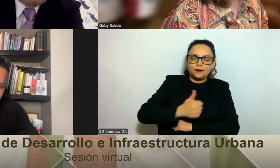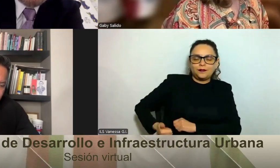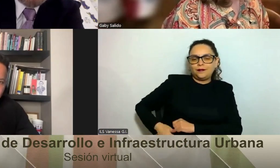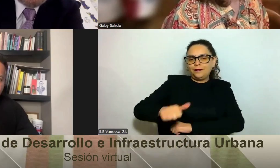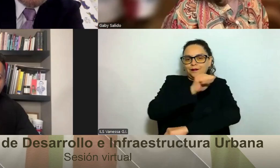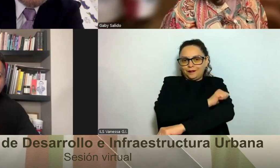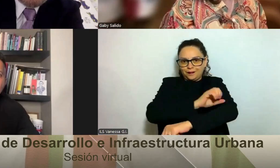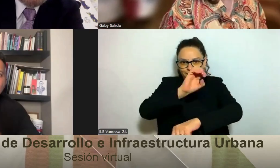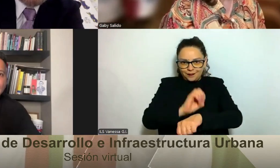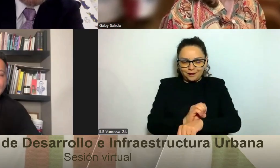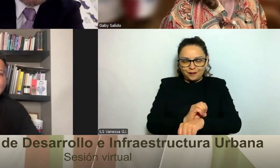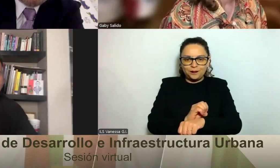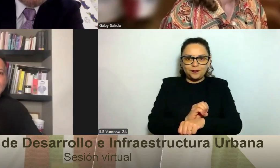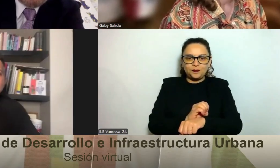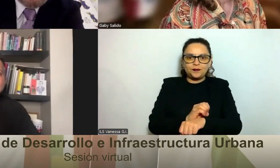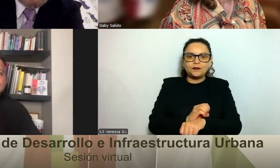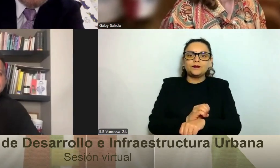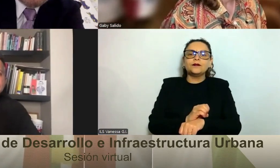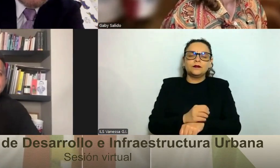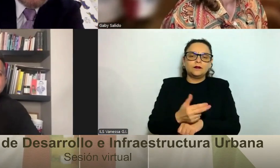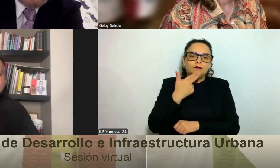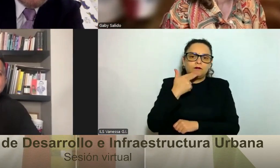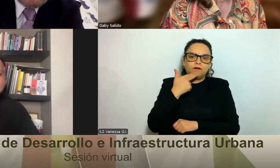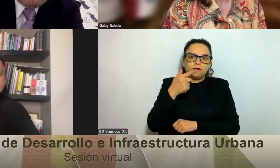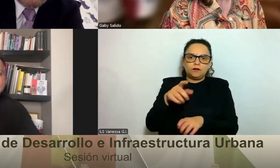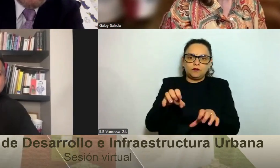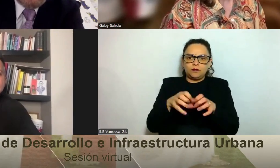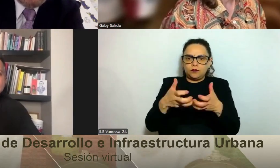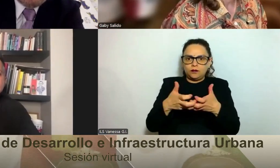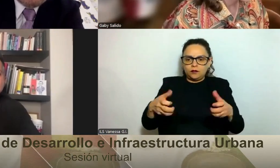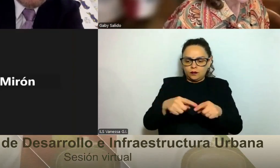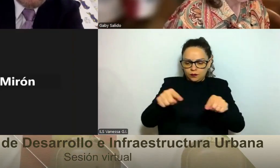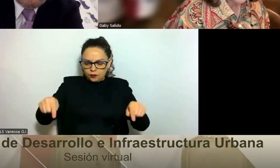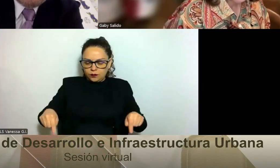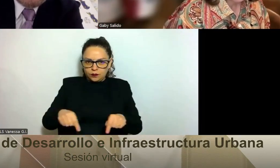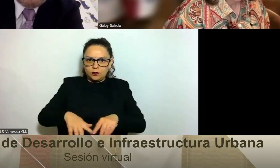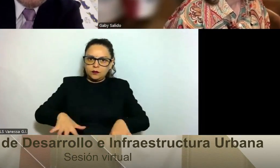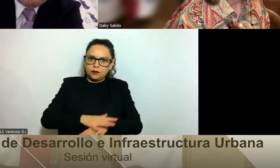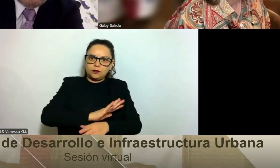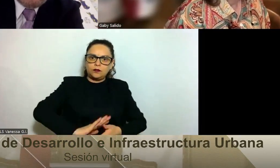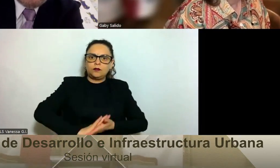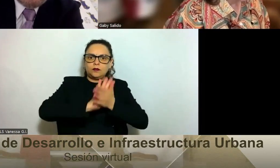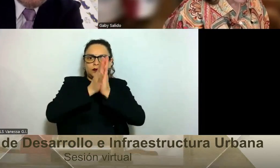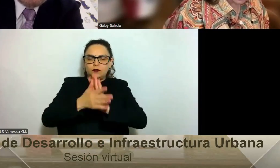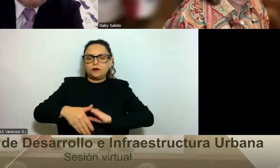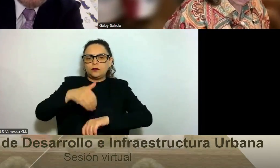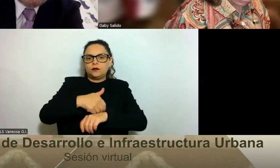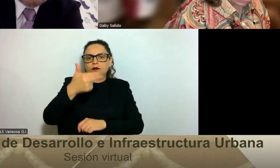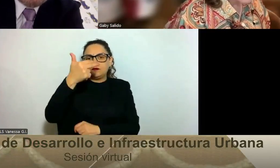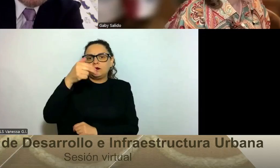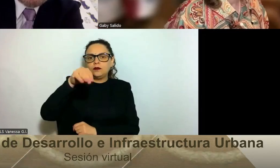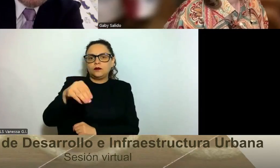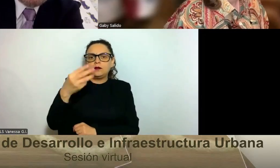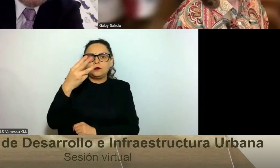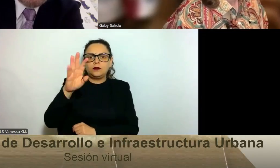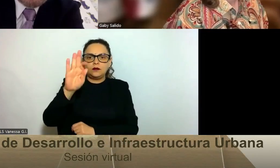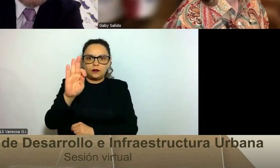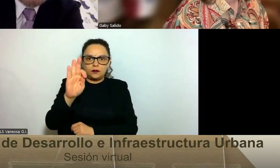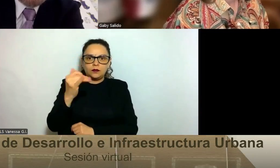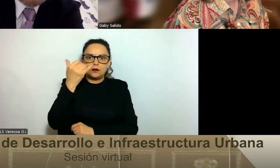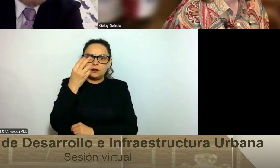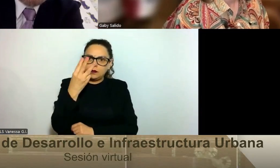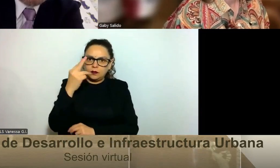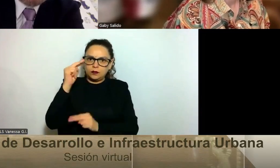dictamina tiene como finalidad el cambio de uso del suelo del inmueble precisado para obtener un uso de suelo HM340, habitacional mixto, 3 niveles de